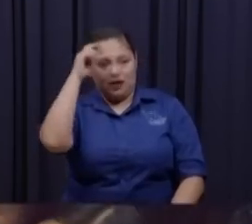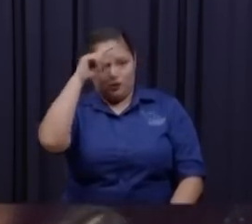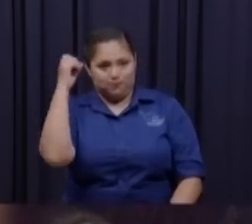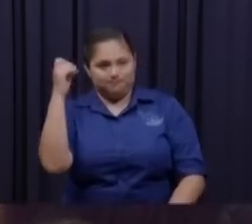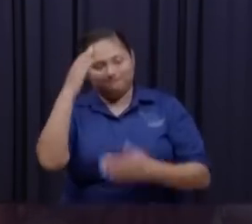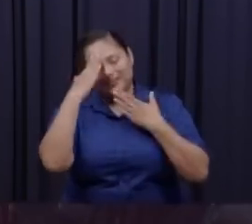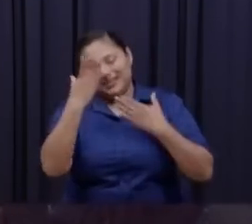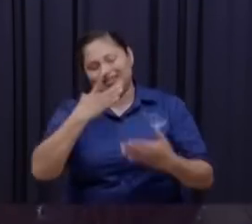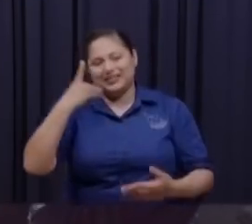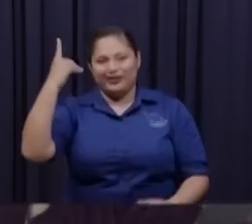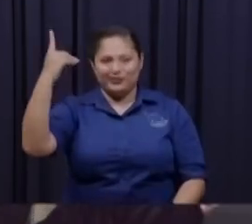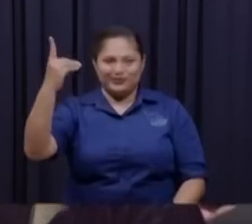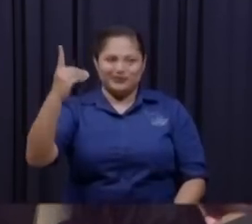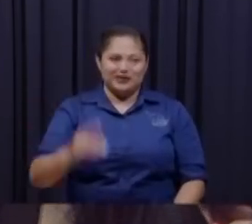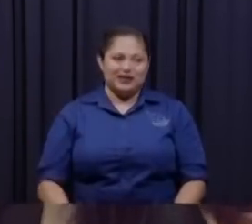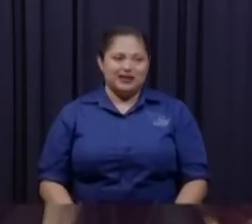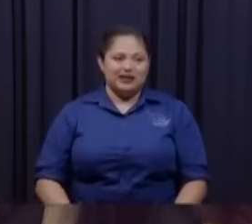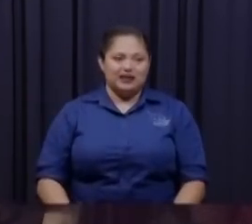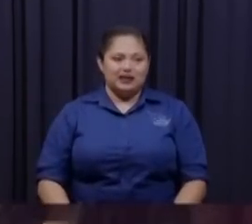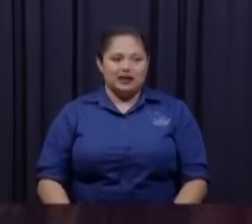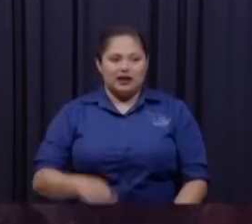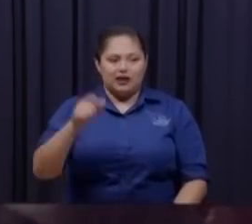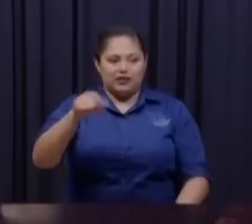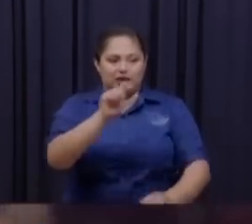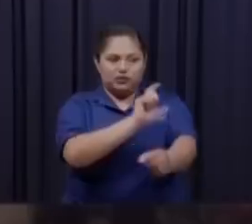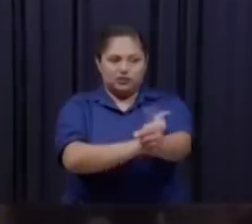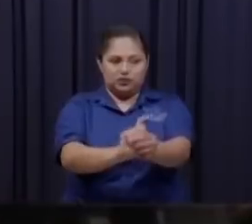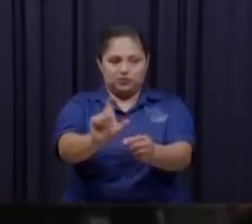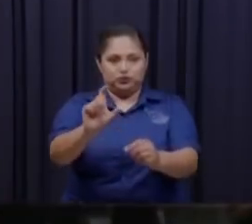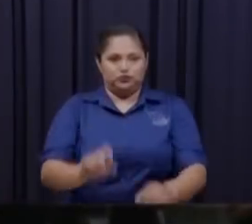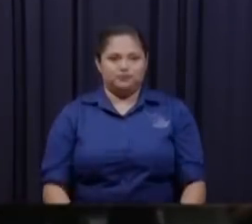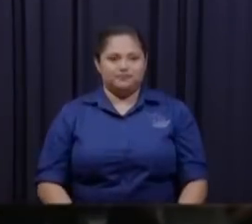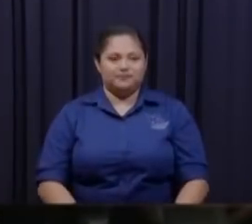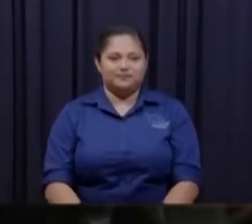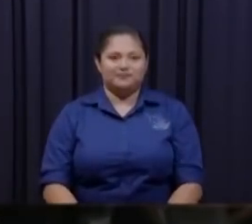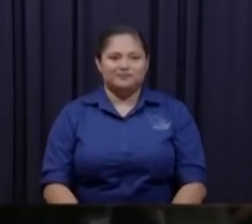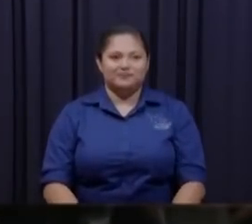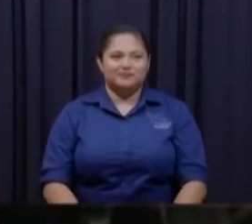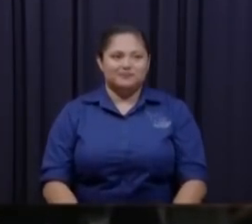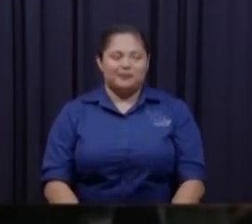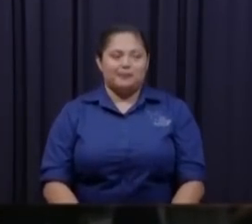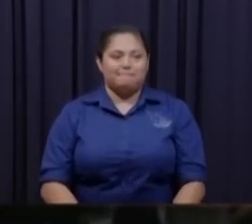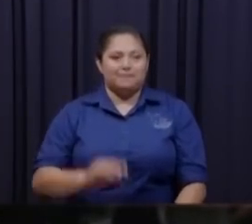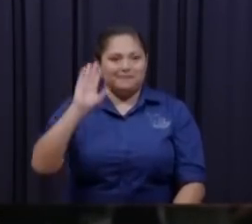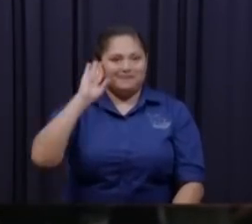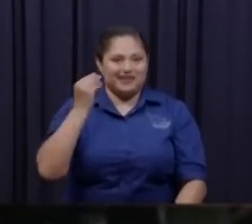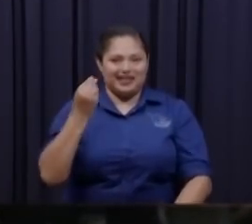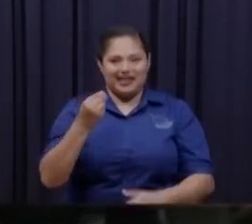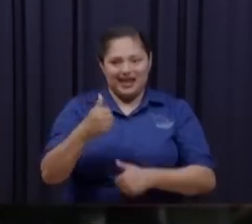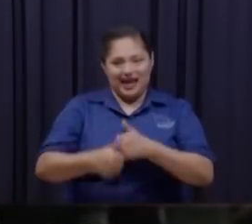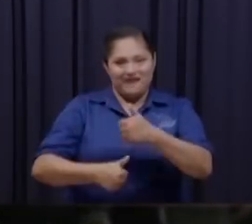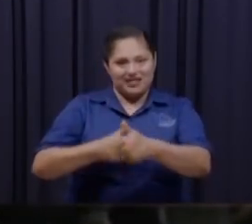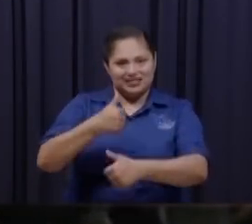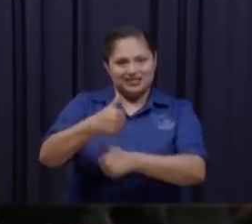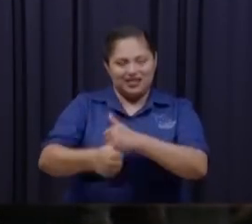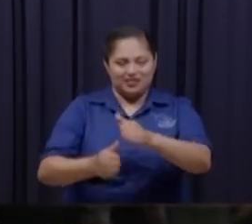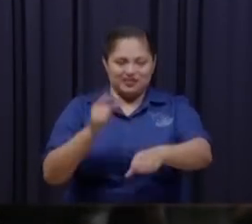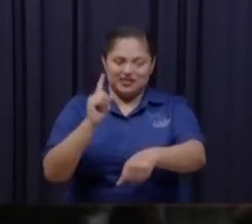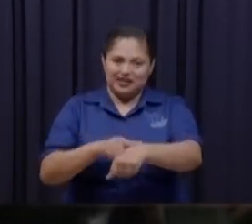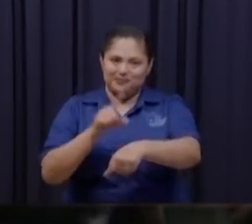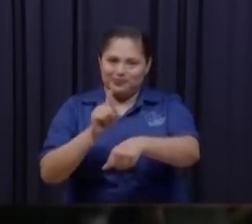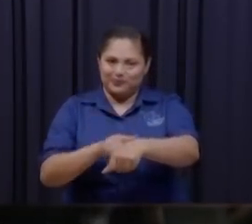Dios. Bueno, pero ahora continuemos, porque Padre Santo, me ha avanzado el